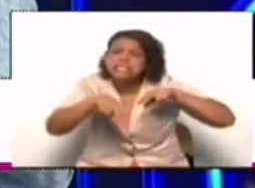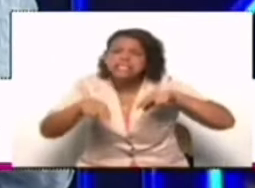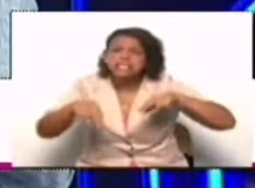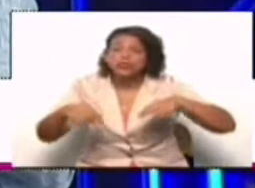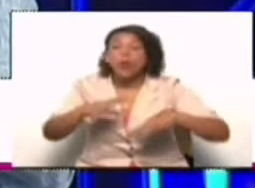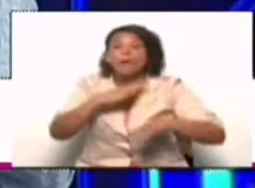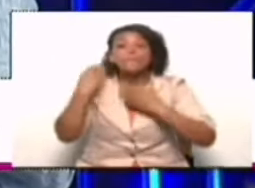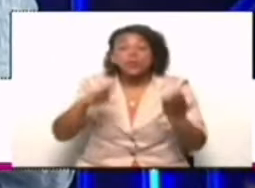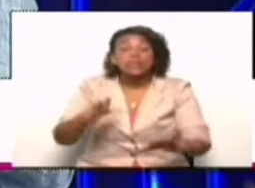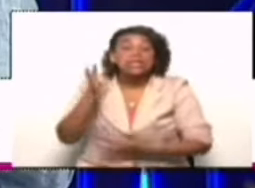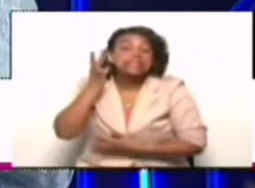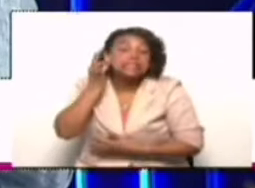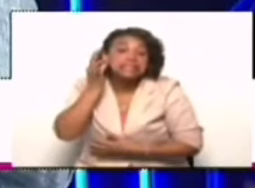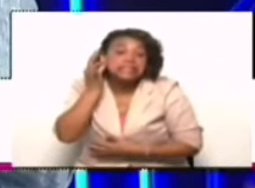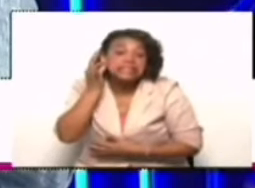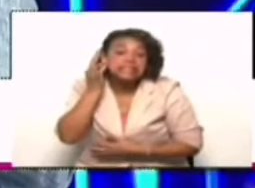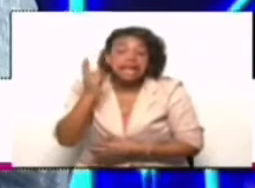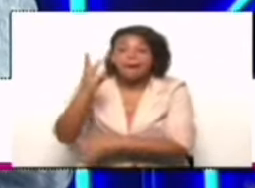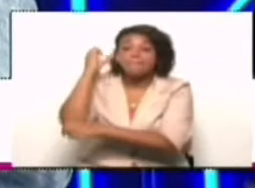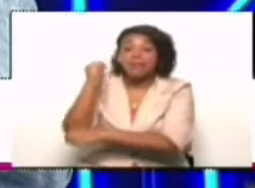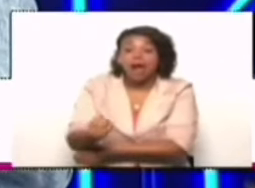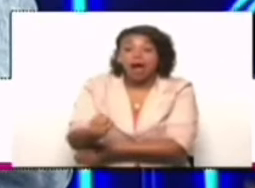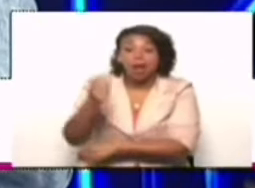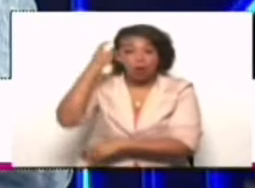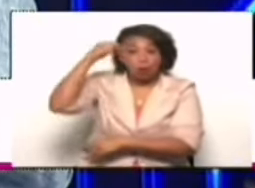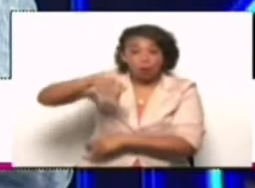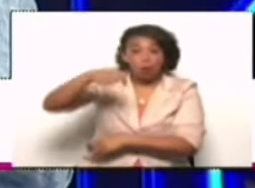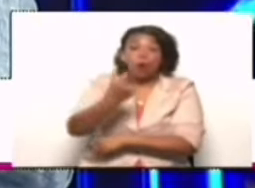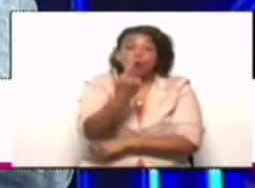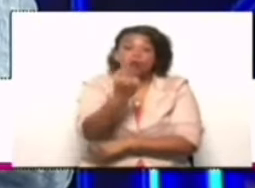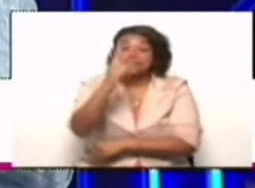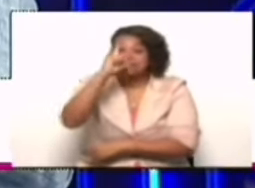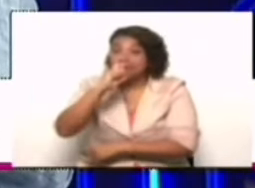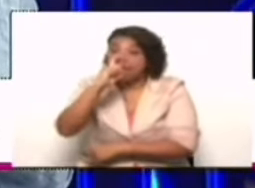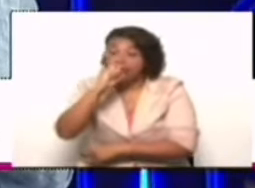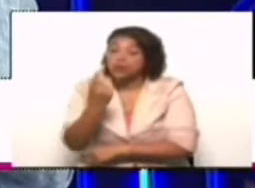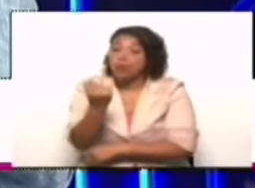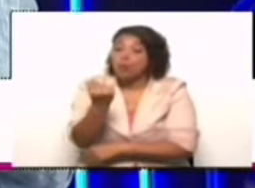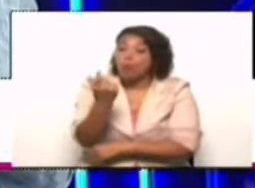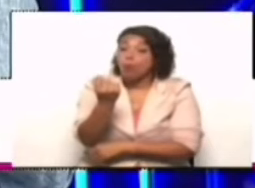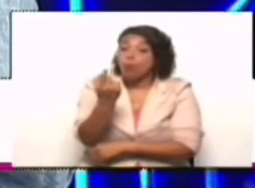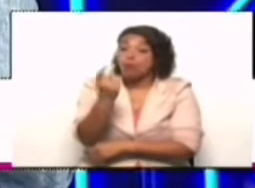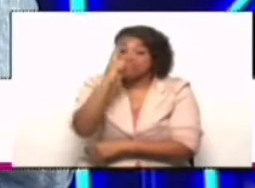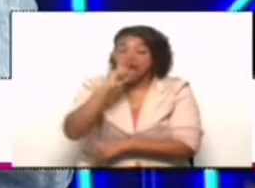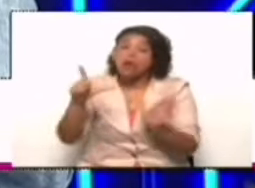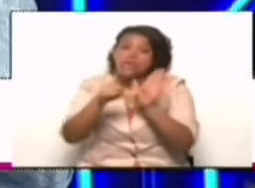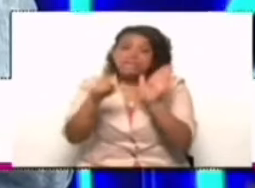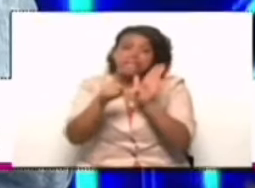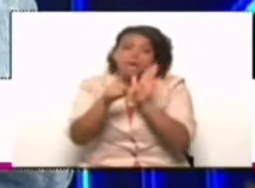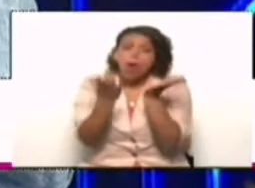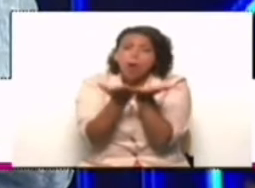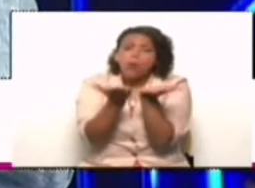Murió una niña en Petare hoy, de 12 años, de un liceo público, una unidad